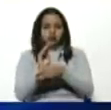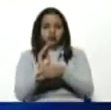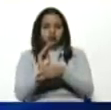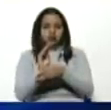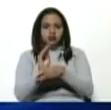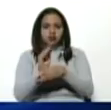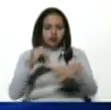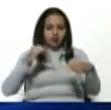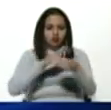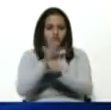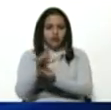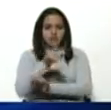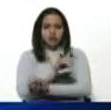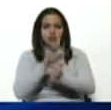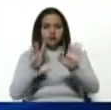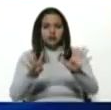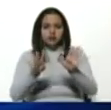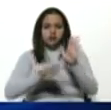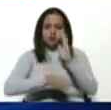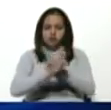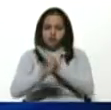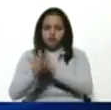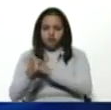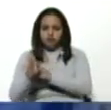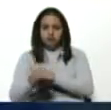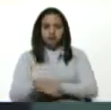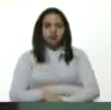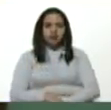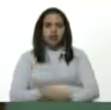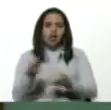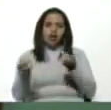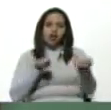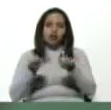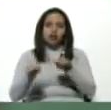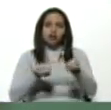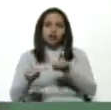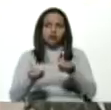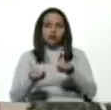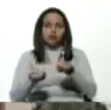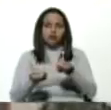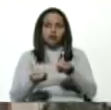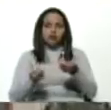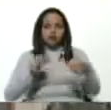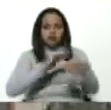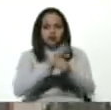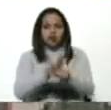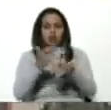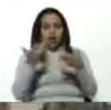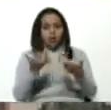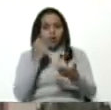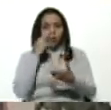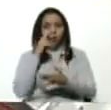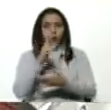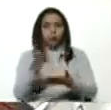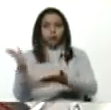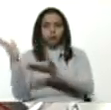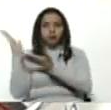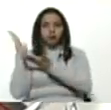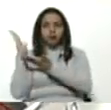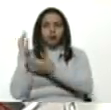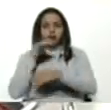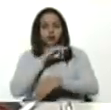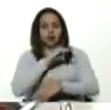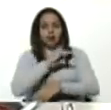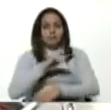el COVID-19. Salimos en gestión para controlar el coronavirus. Allí vemos a la misión